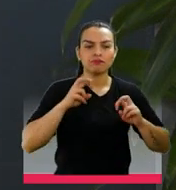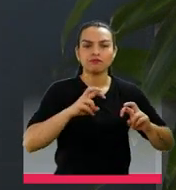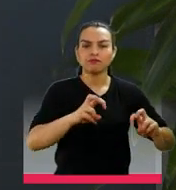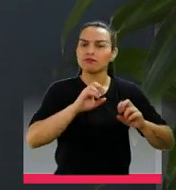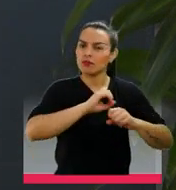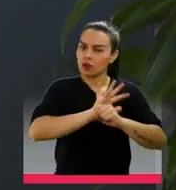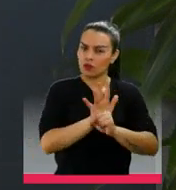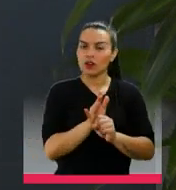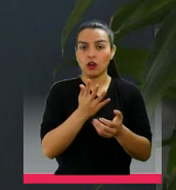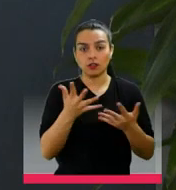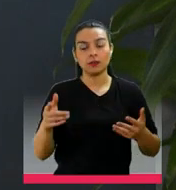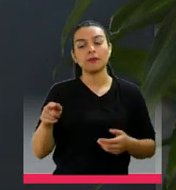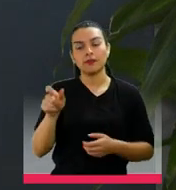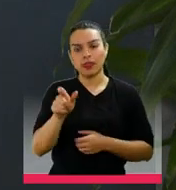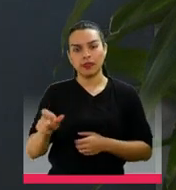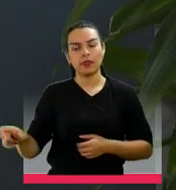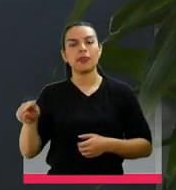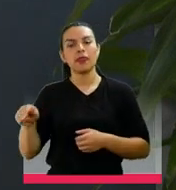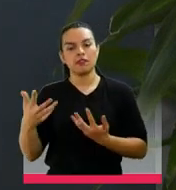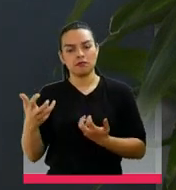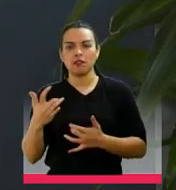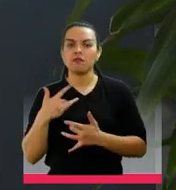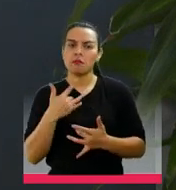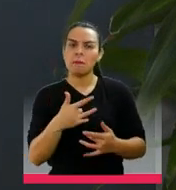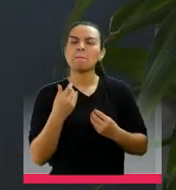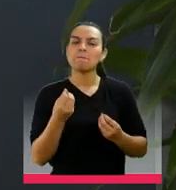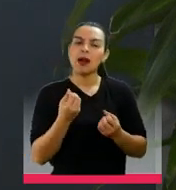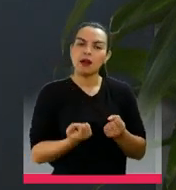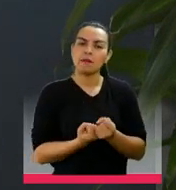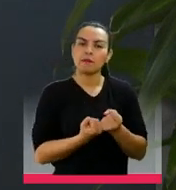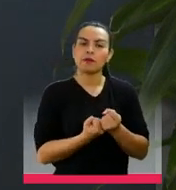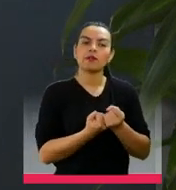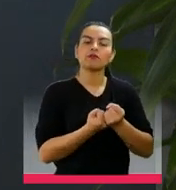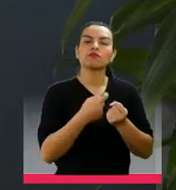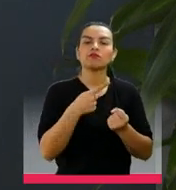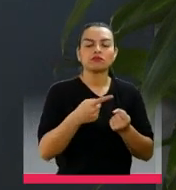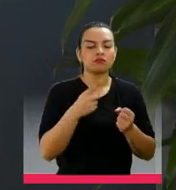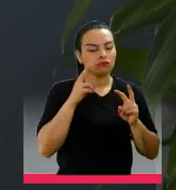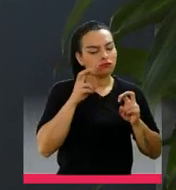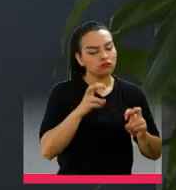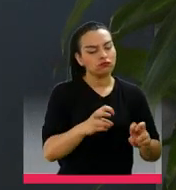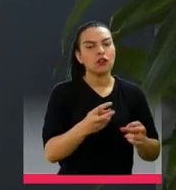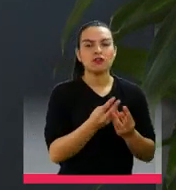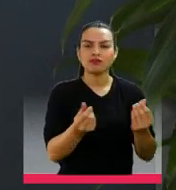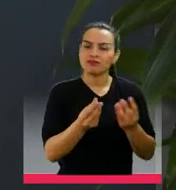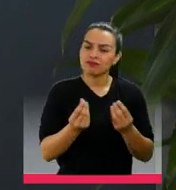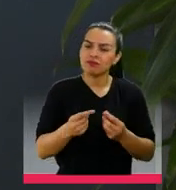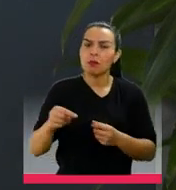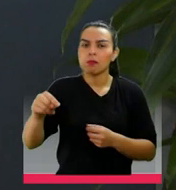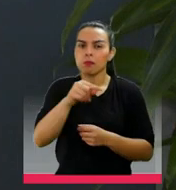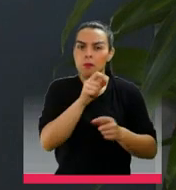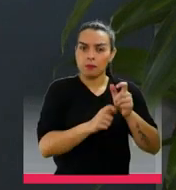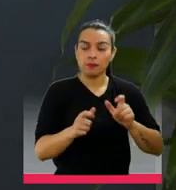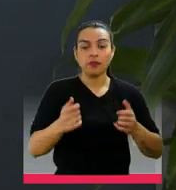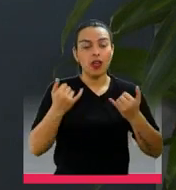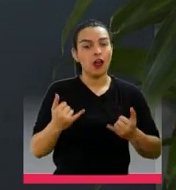fieles harían parte de esta campaña que permitirá contribuir con la cura para los casos activos. Corea del Sur suma hasta el